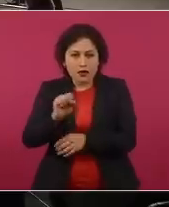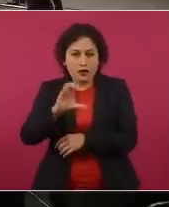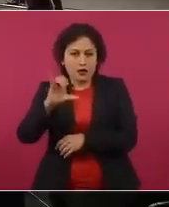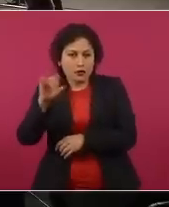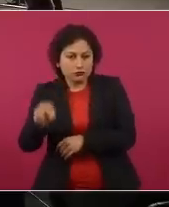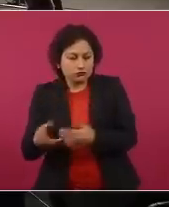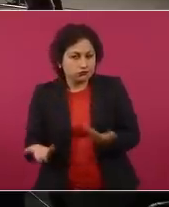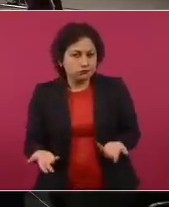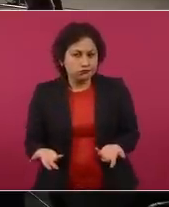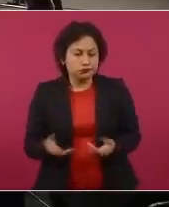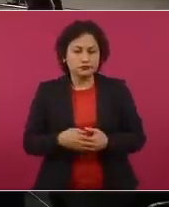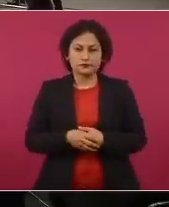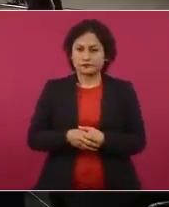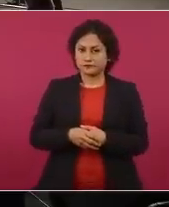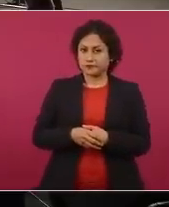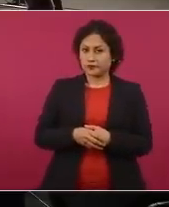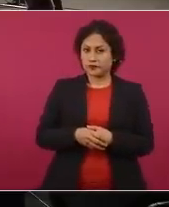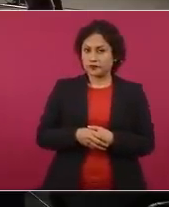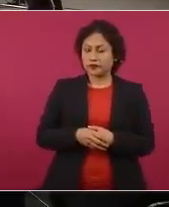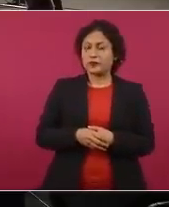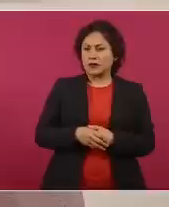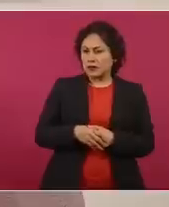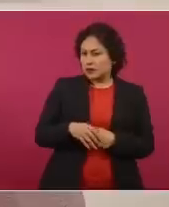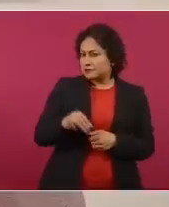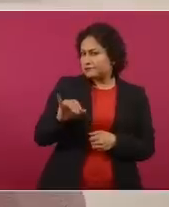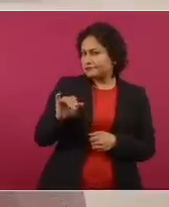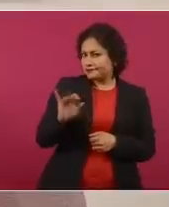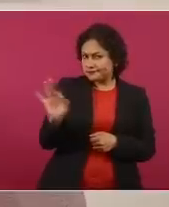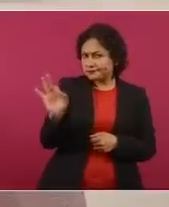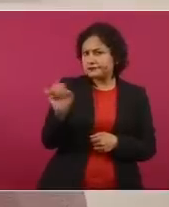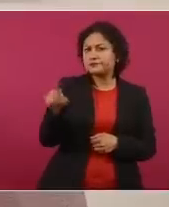Sí, están buscando, ¿no?